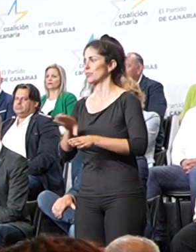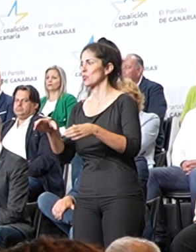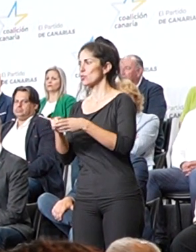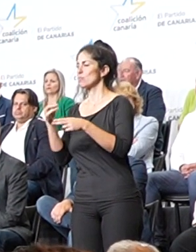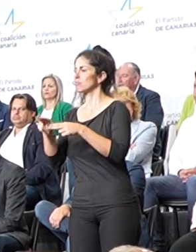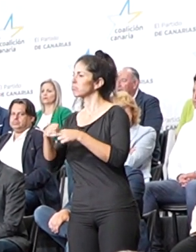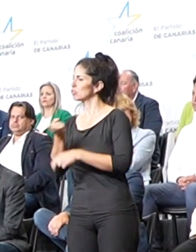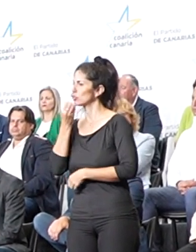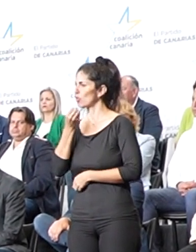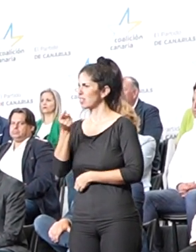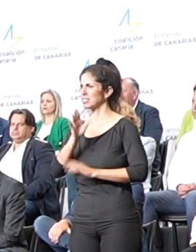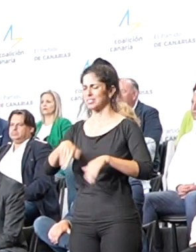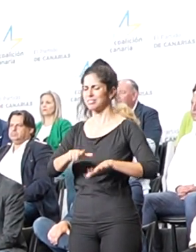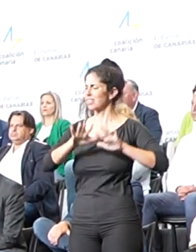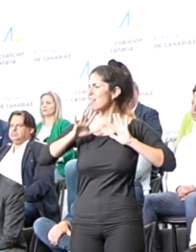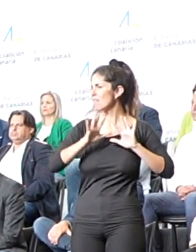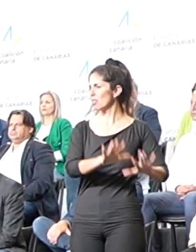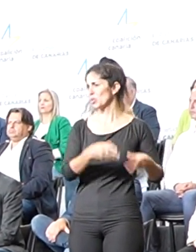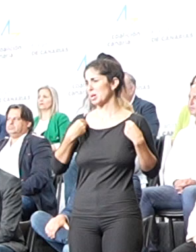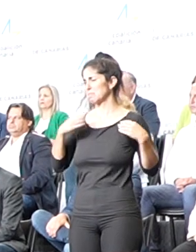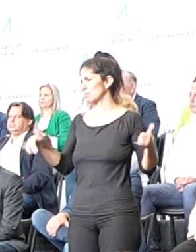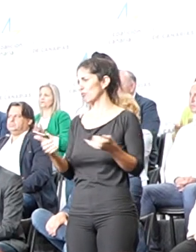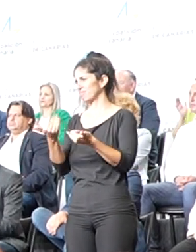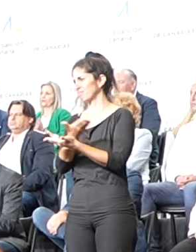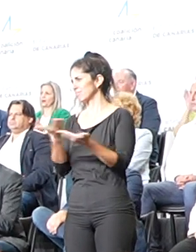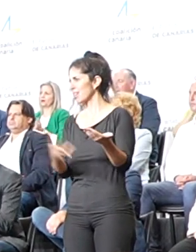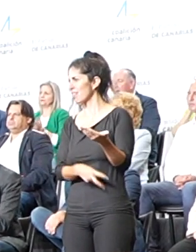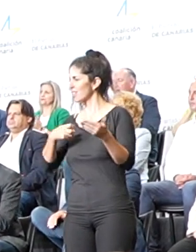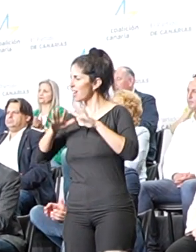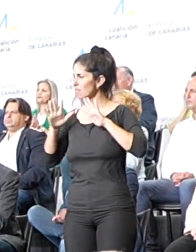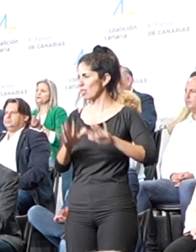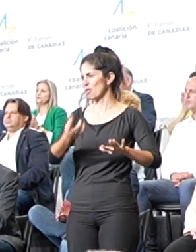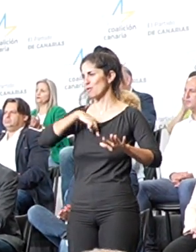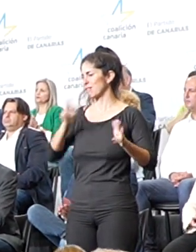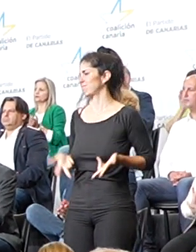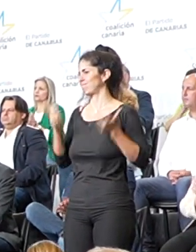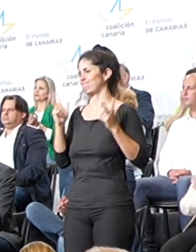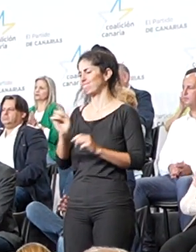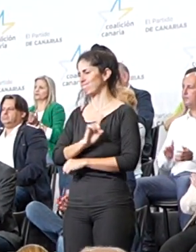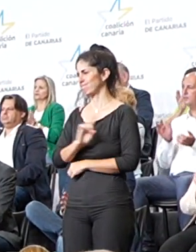han abandonado, igual que han abandonado Tenerife. Y no lo vamos a permitir.